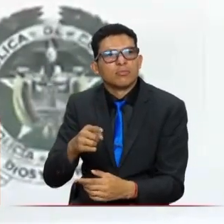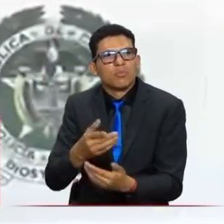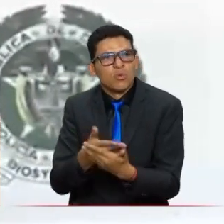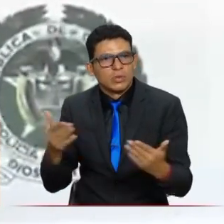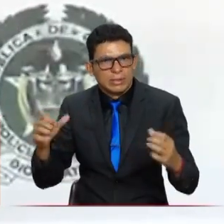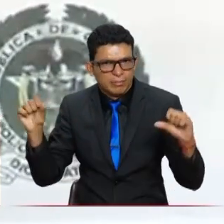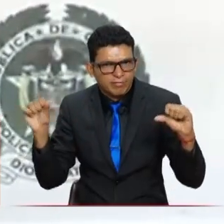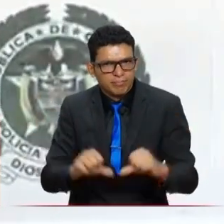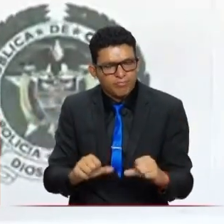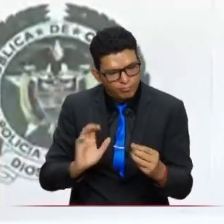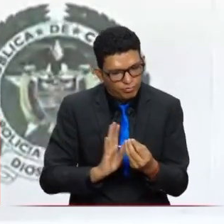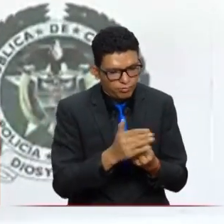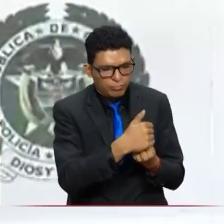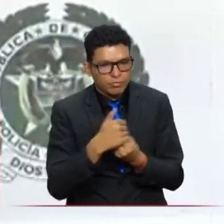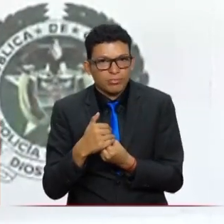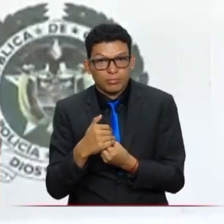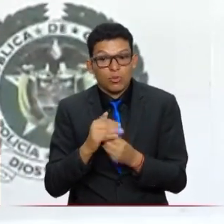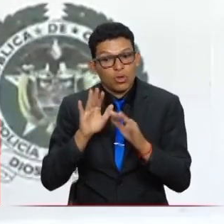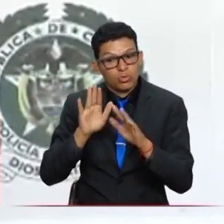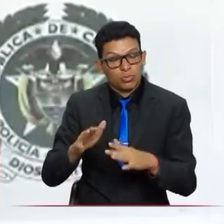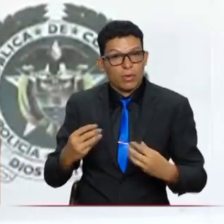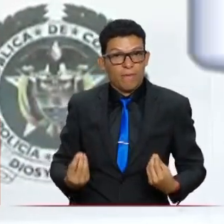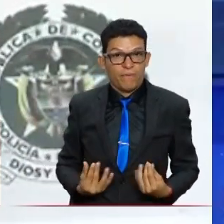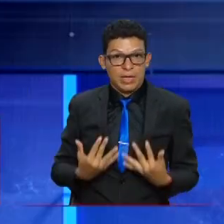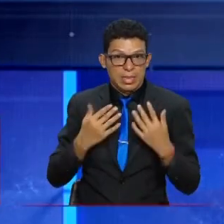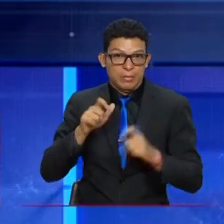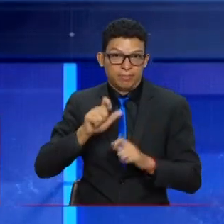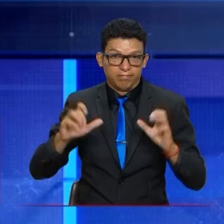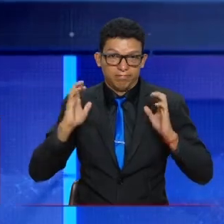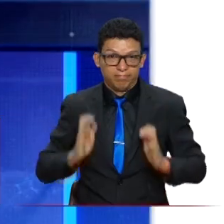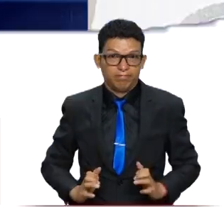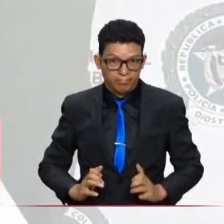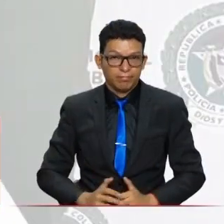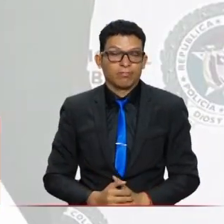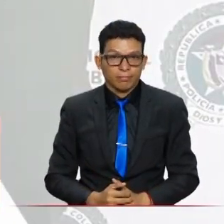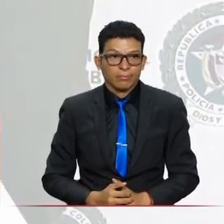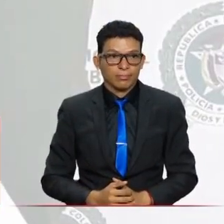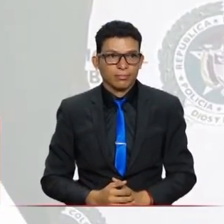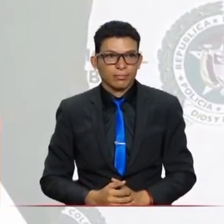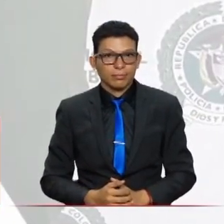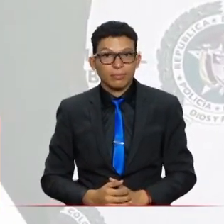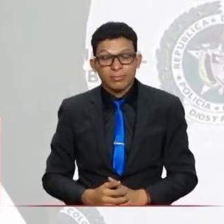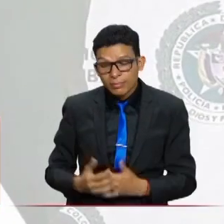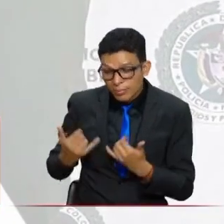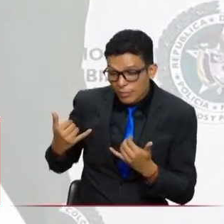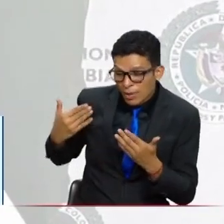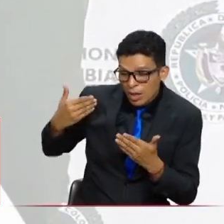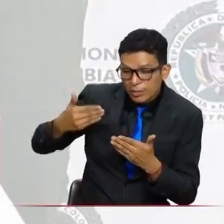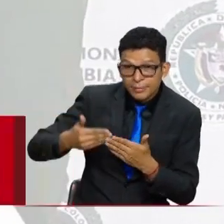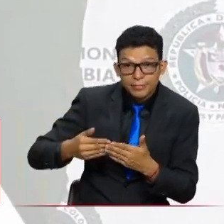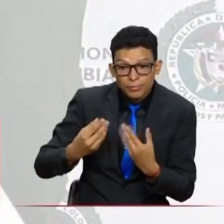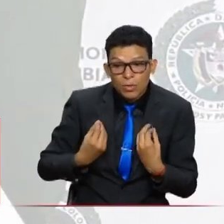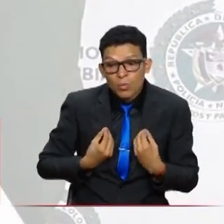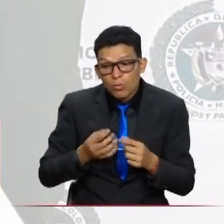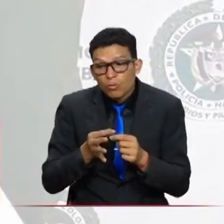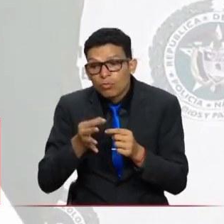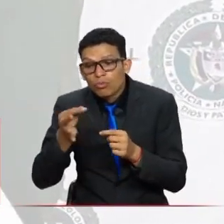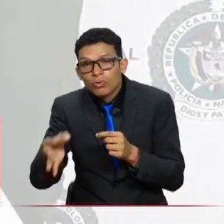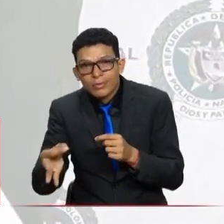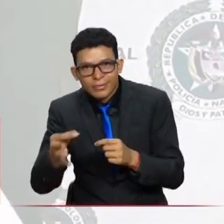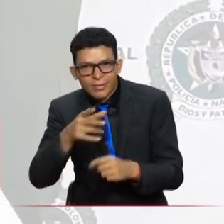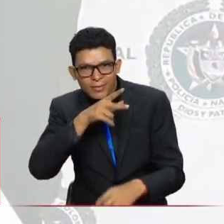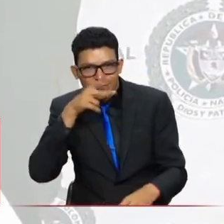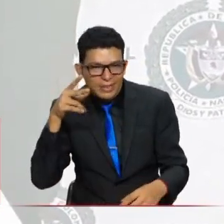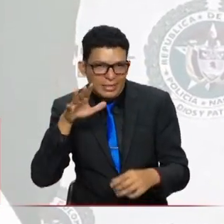garantizamos la protección a la integridad y la vida de los ciudadanos Mientras tanto en la Vereda el diviso zona rural del